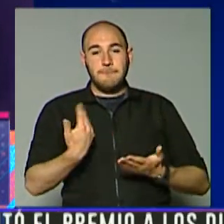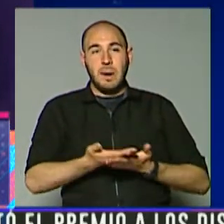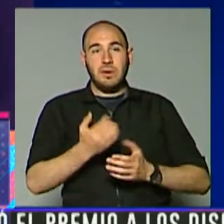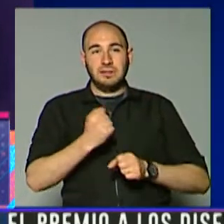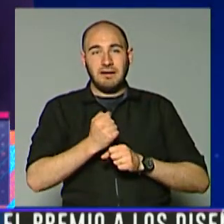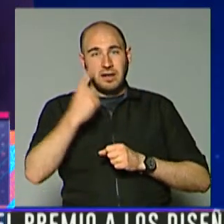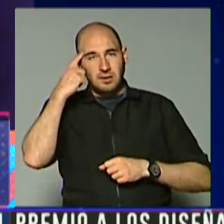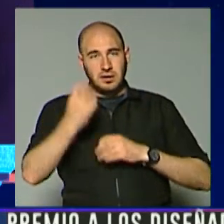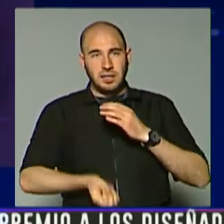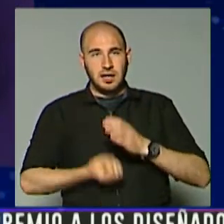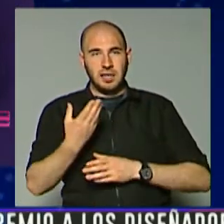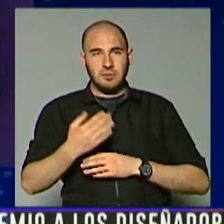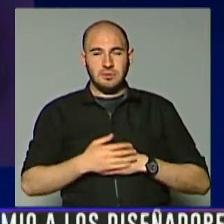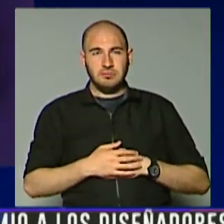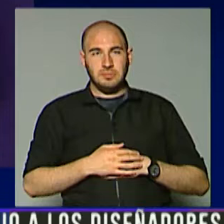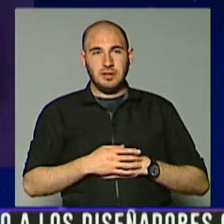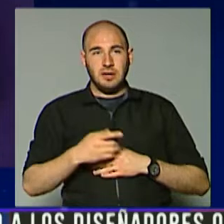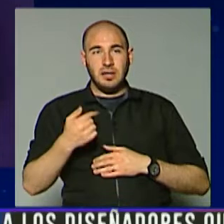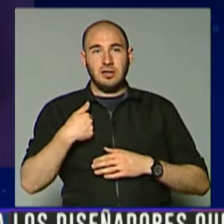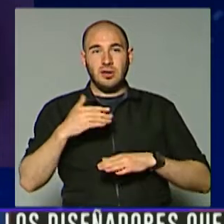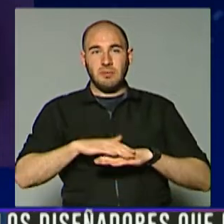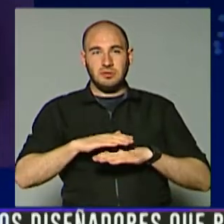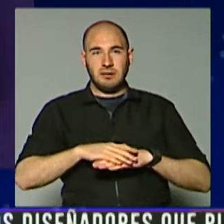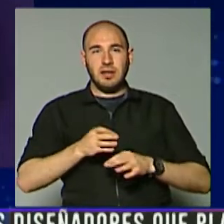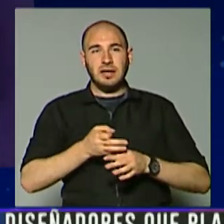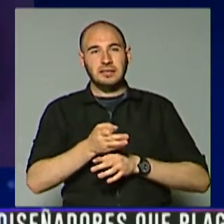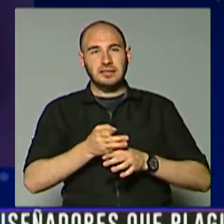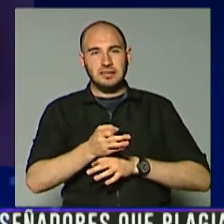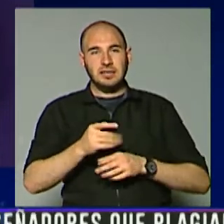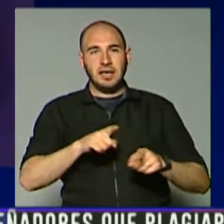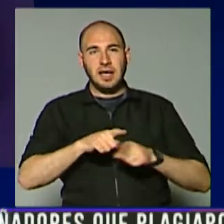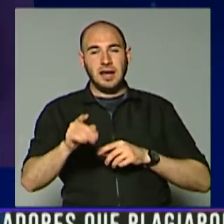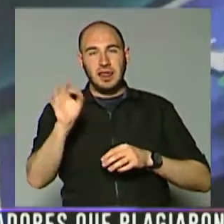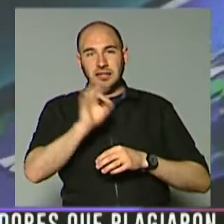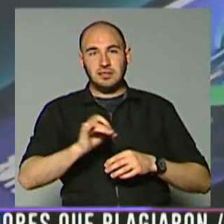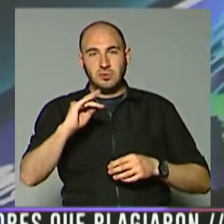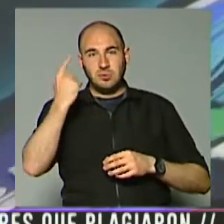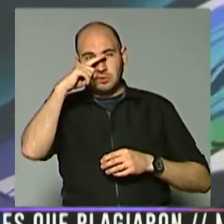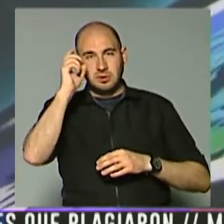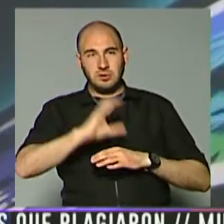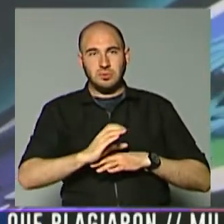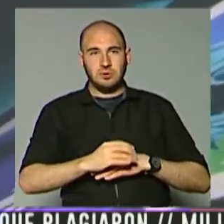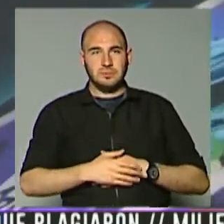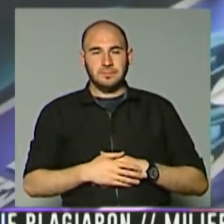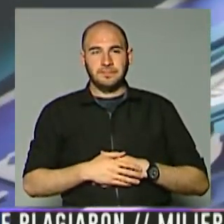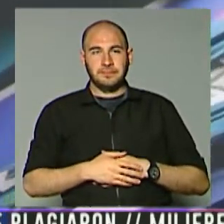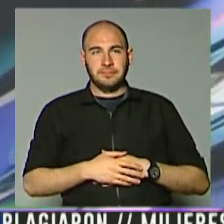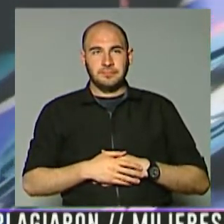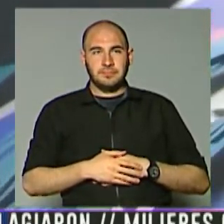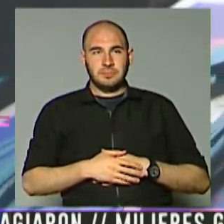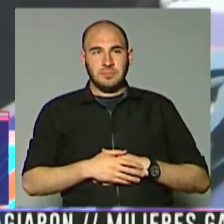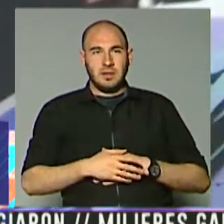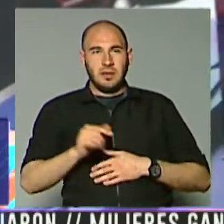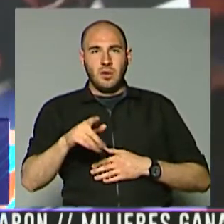trabajo creativo, a mí me toca la función de la docencia en las carreras de diseño en la Universidad Nacional de Cuyo, y uno